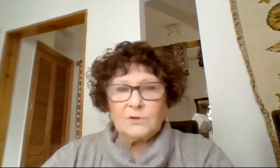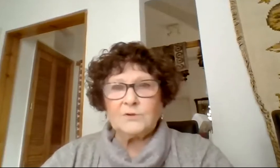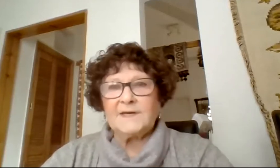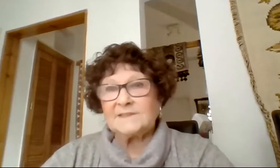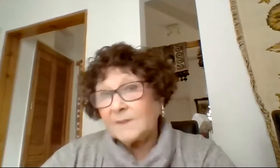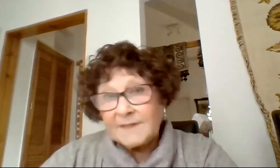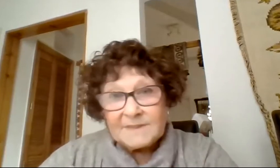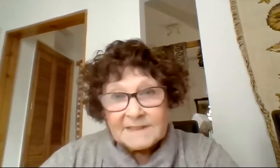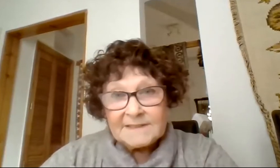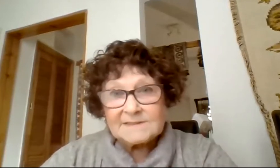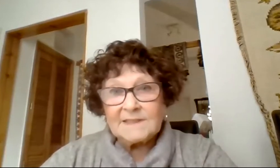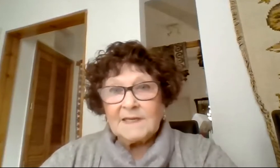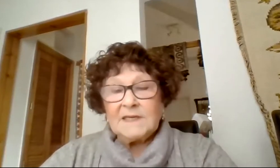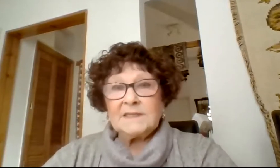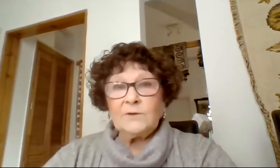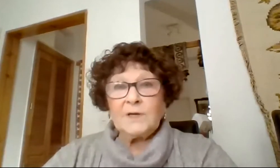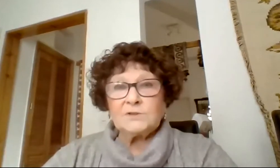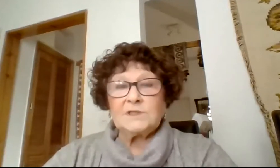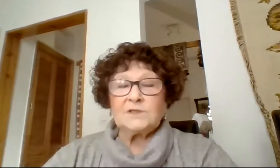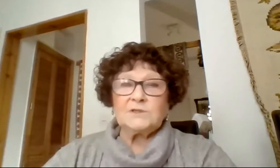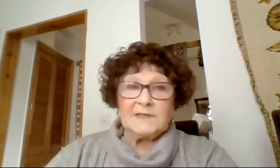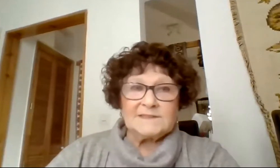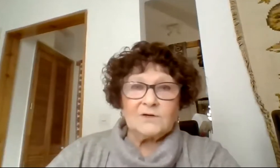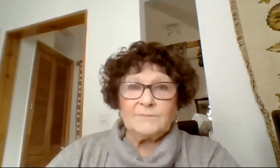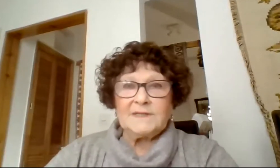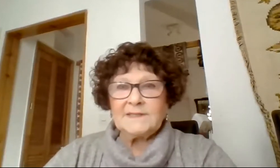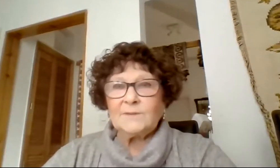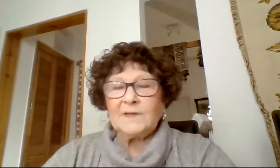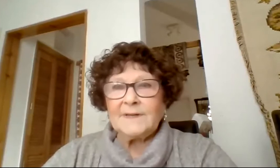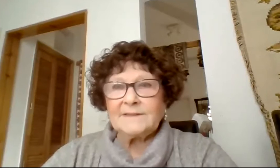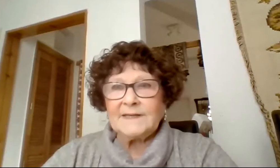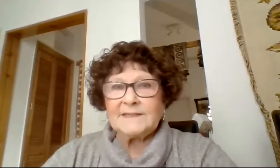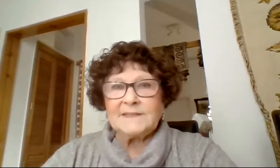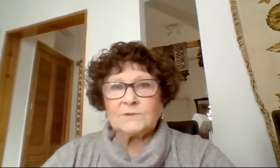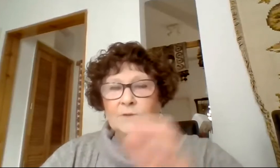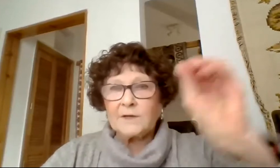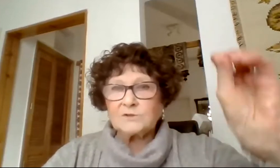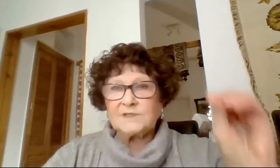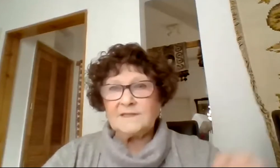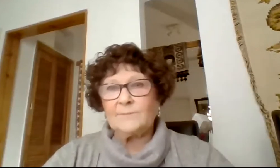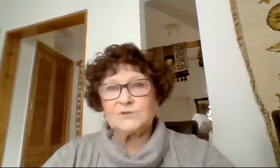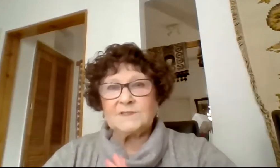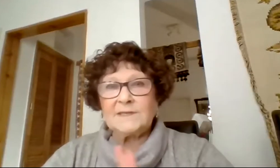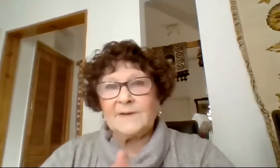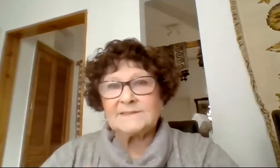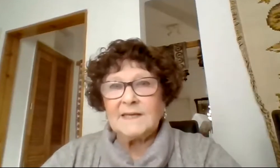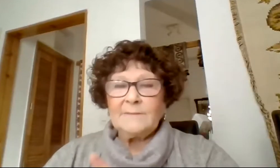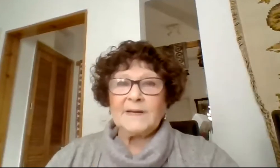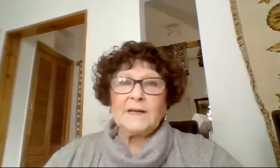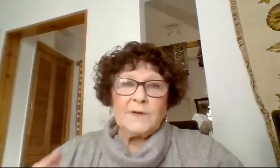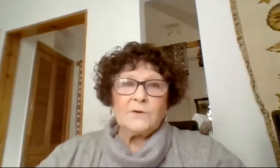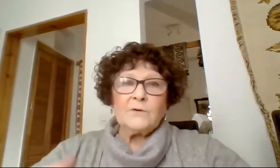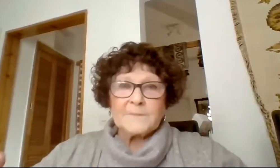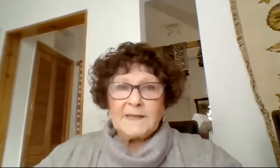de historia, si me permitís, y luego, si no tenéis inconveniente, voy a hablar de la arquitectura con 6 diapositivas,